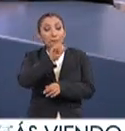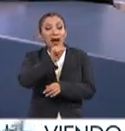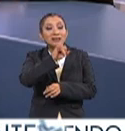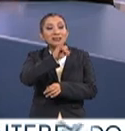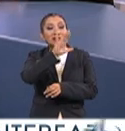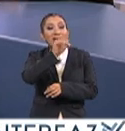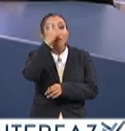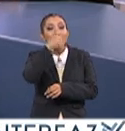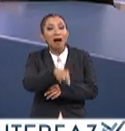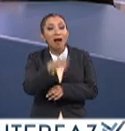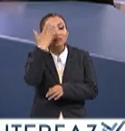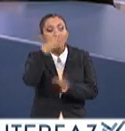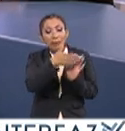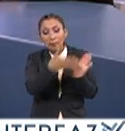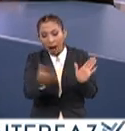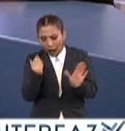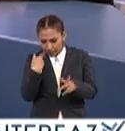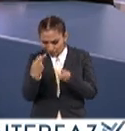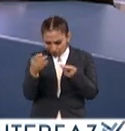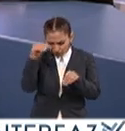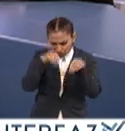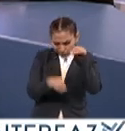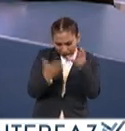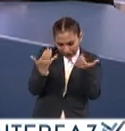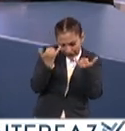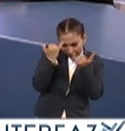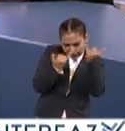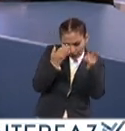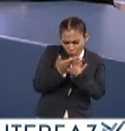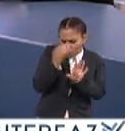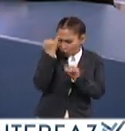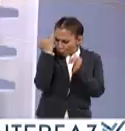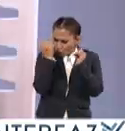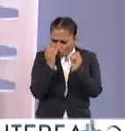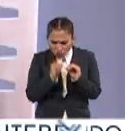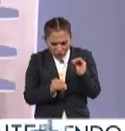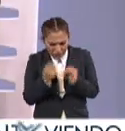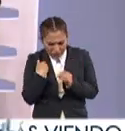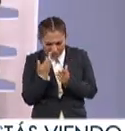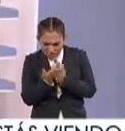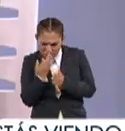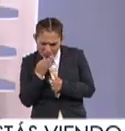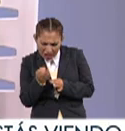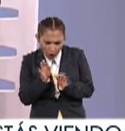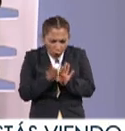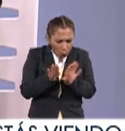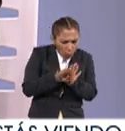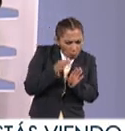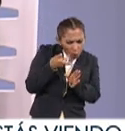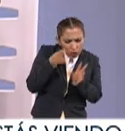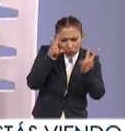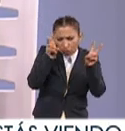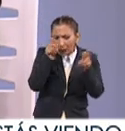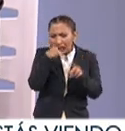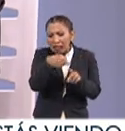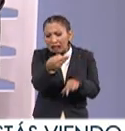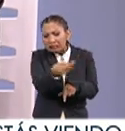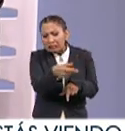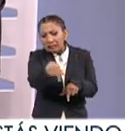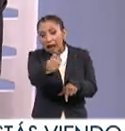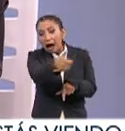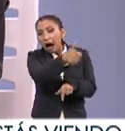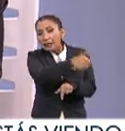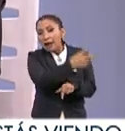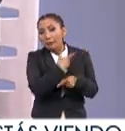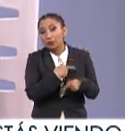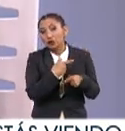para poder entonces programar, crear, ser muy creativos, estratégicos en relación a lo que se requiere